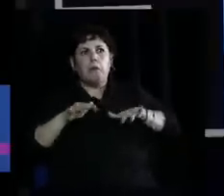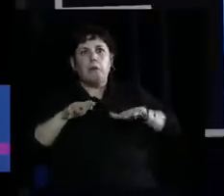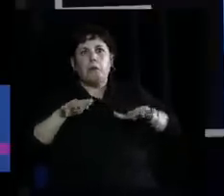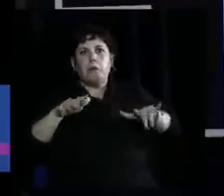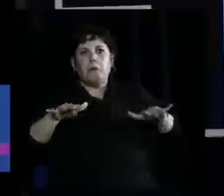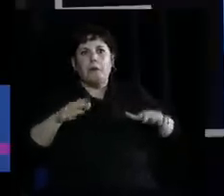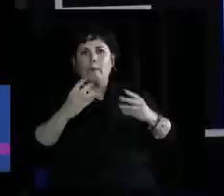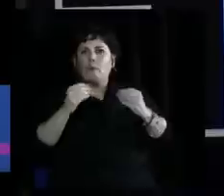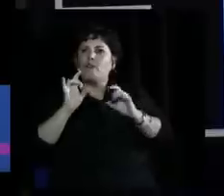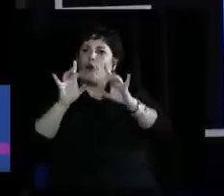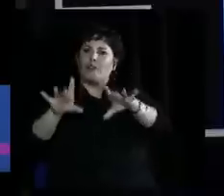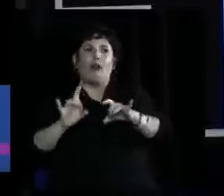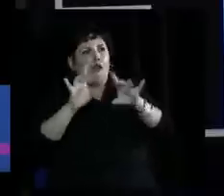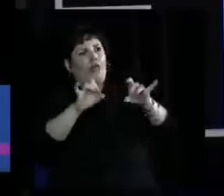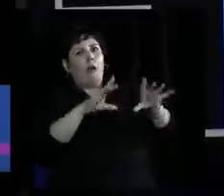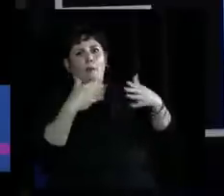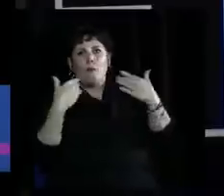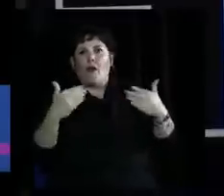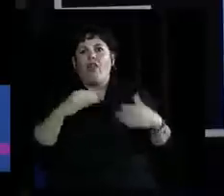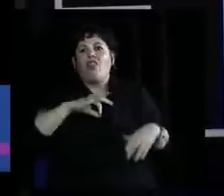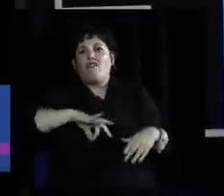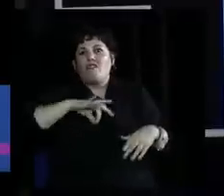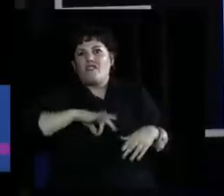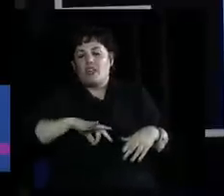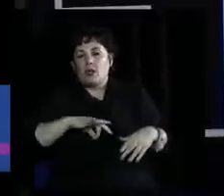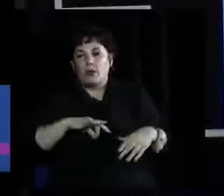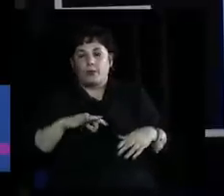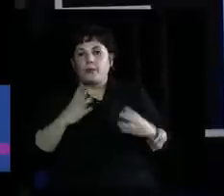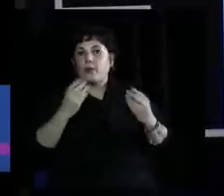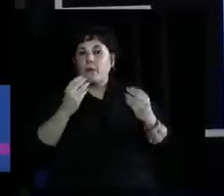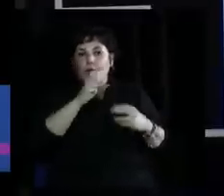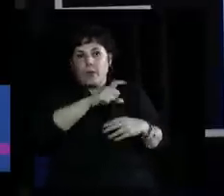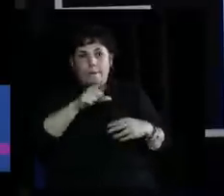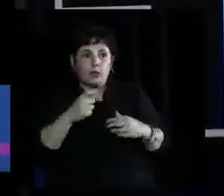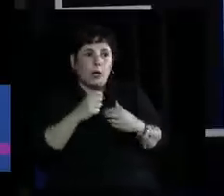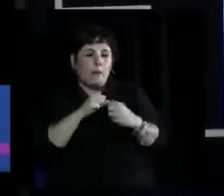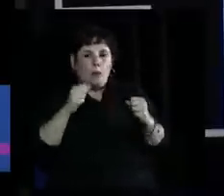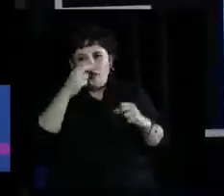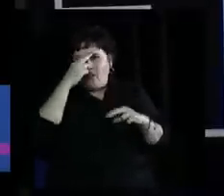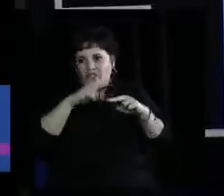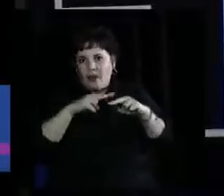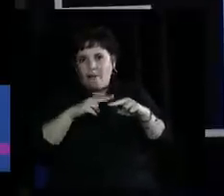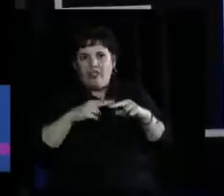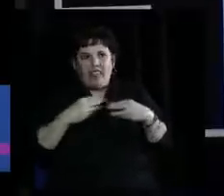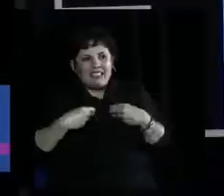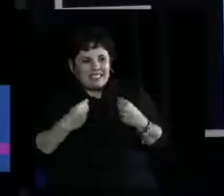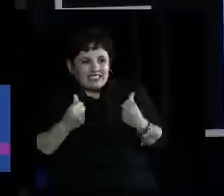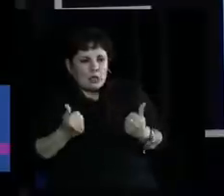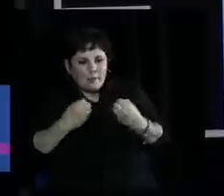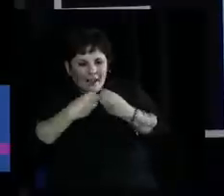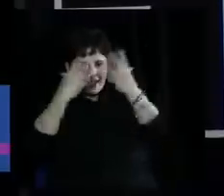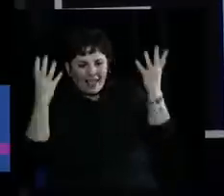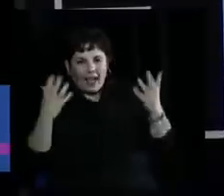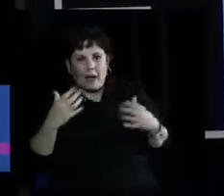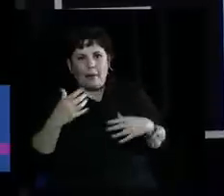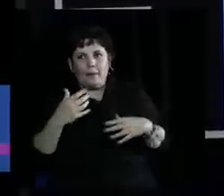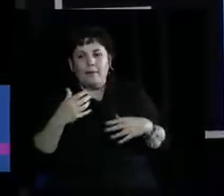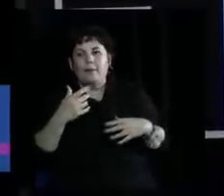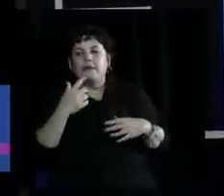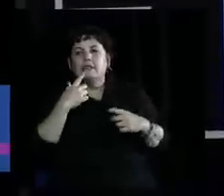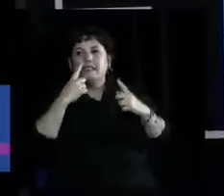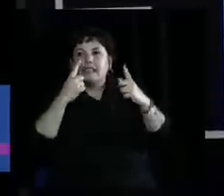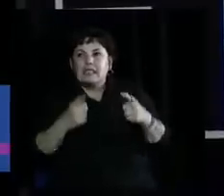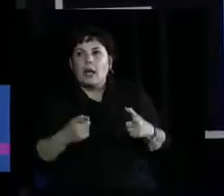mucha población para contagiar y mucha población que puede desarrollar una enfermedad sintomática grave e